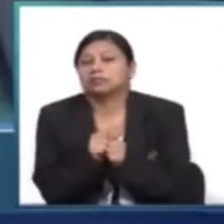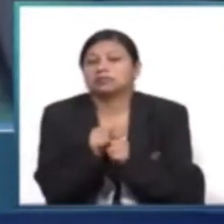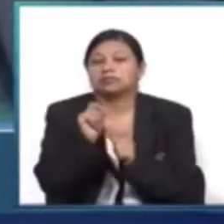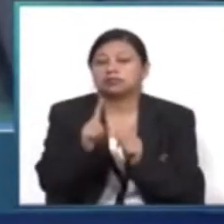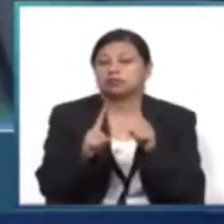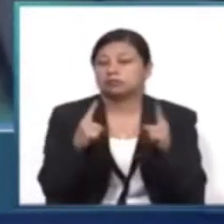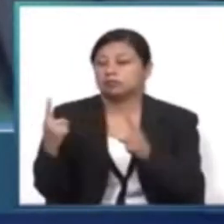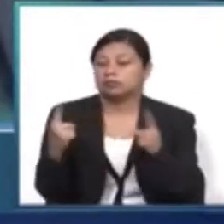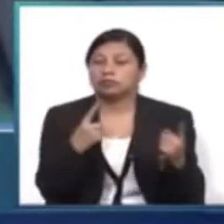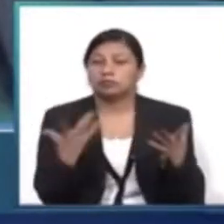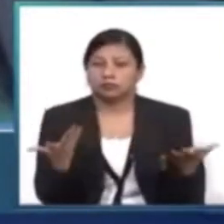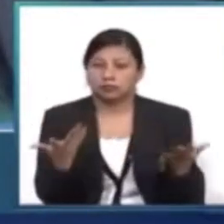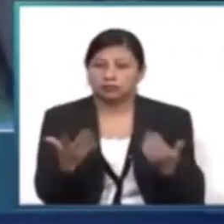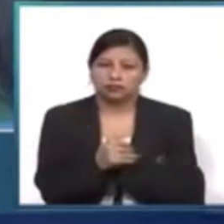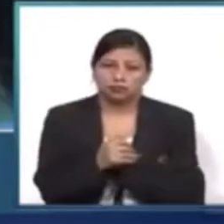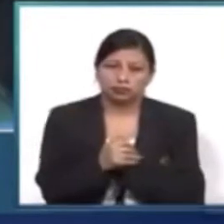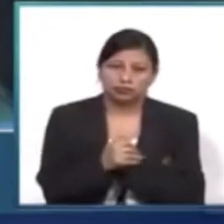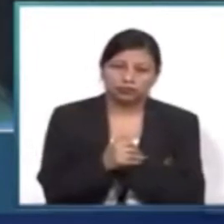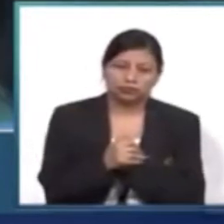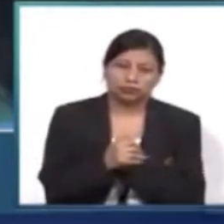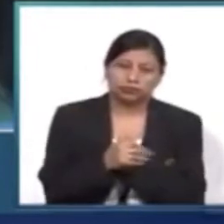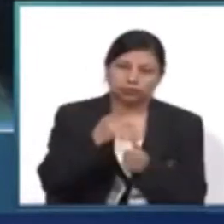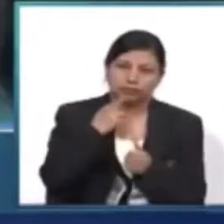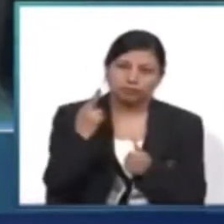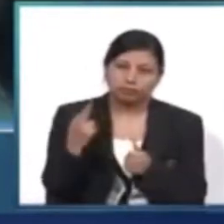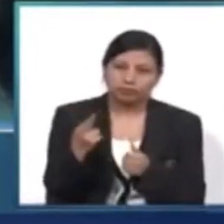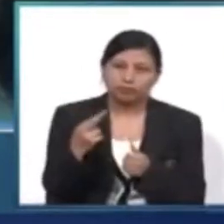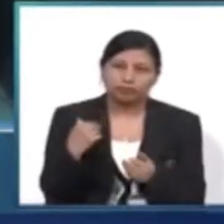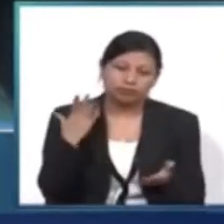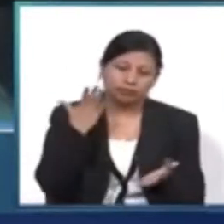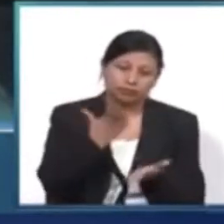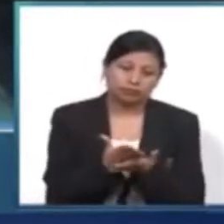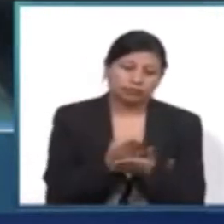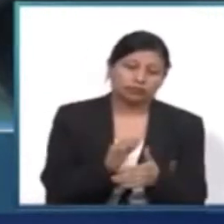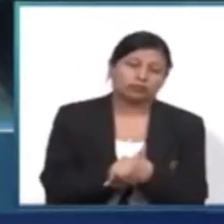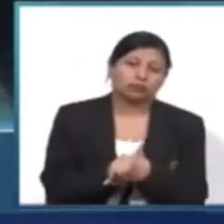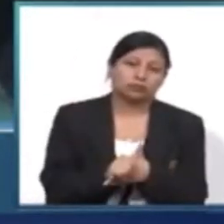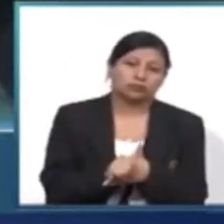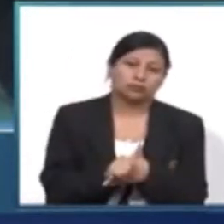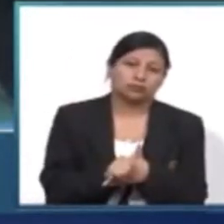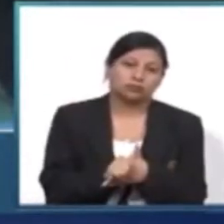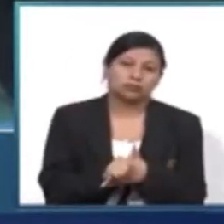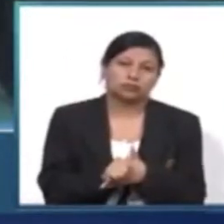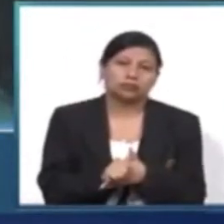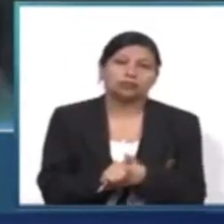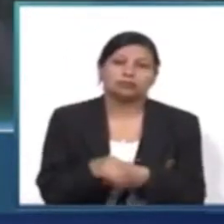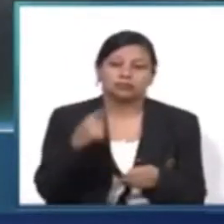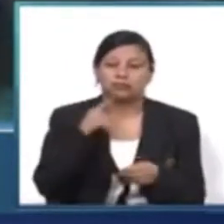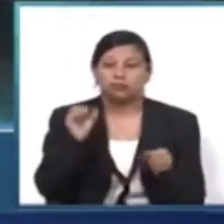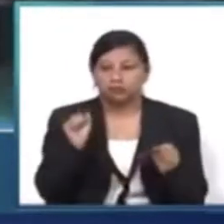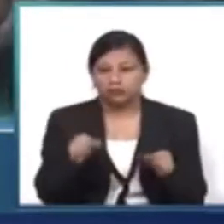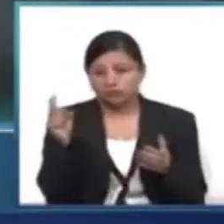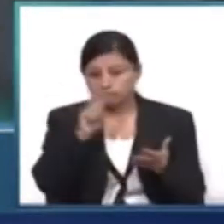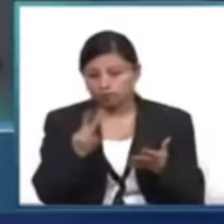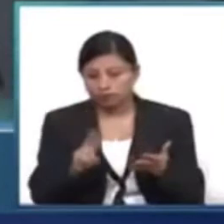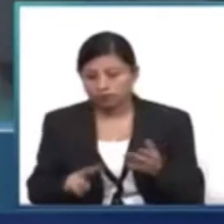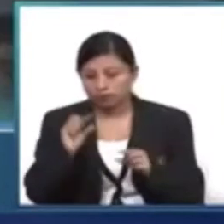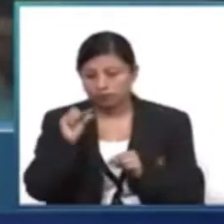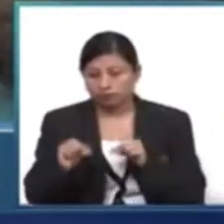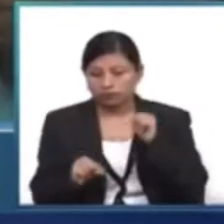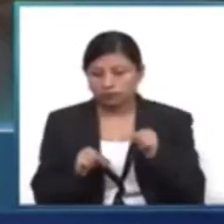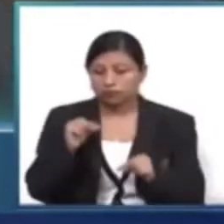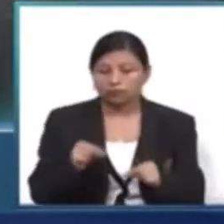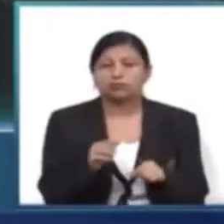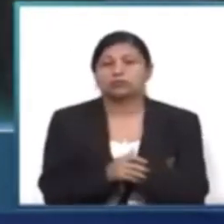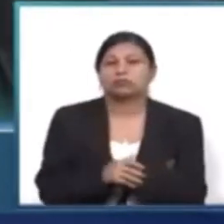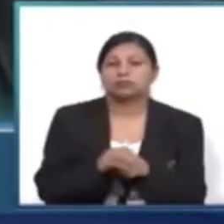el ácido ribonucleico. Yo tengo una respuesta. Yo me iría por el ácido ribonucleico porque me he leído un poquito